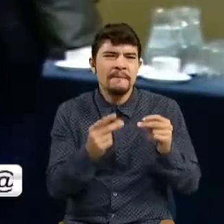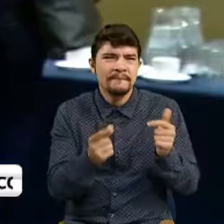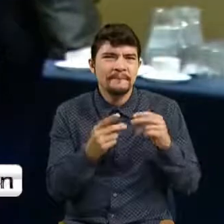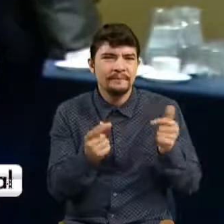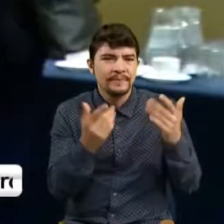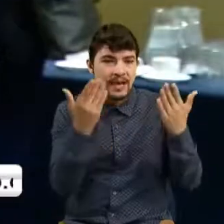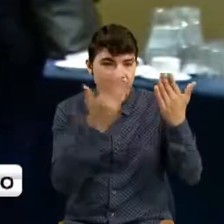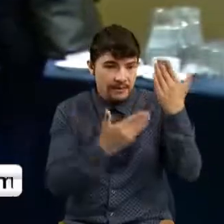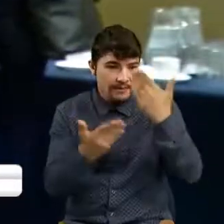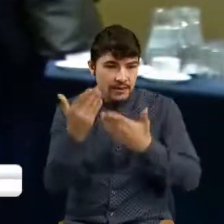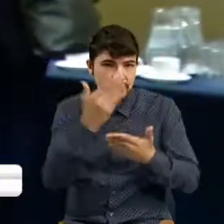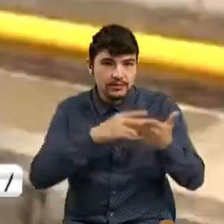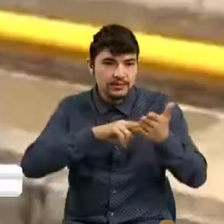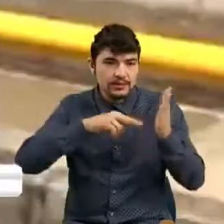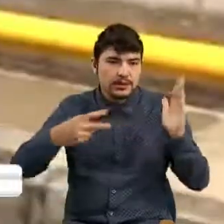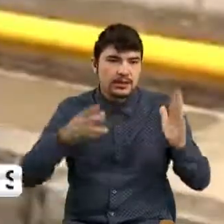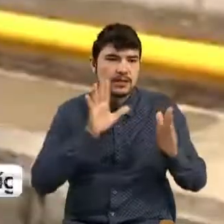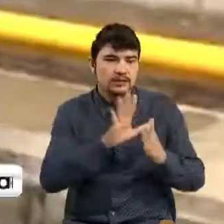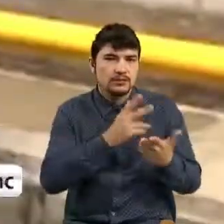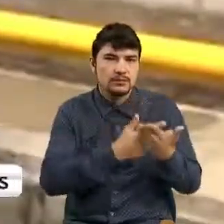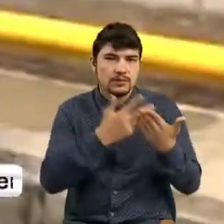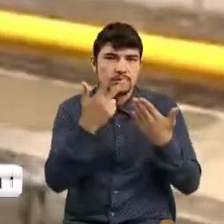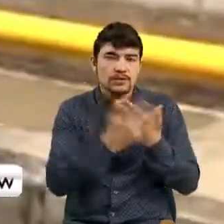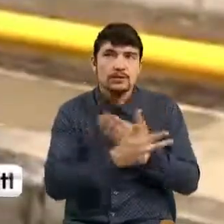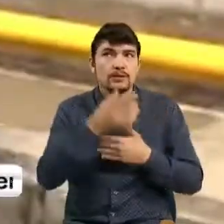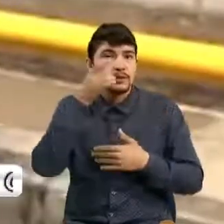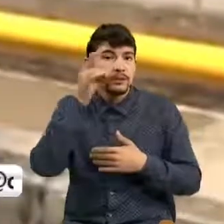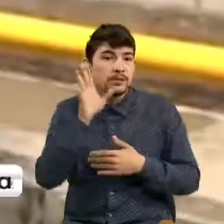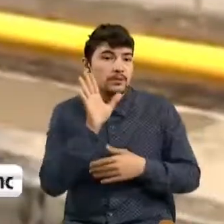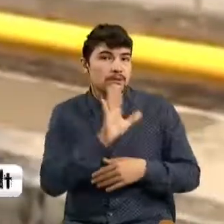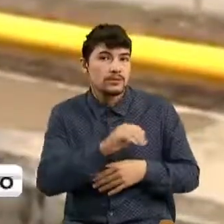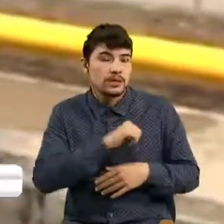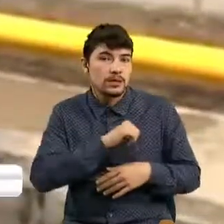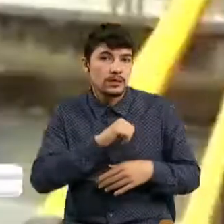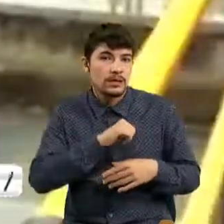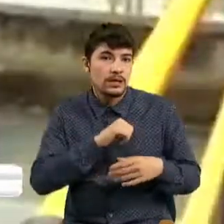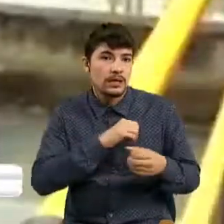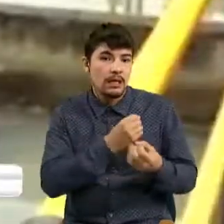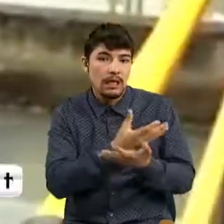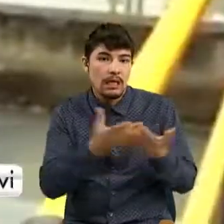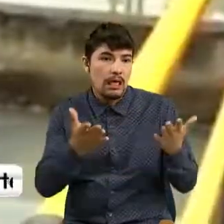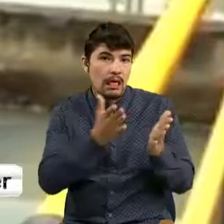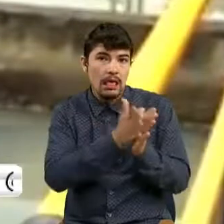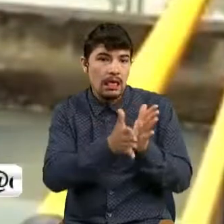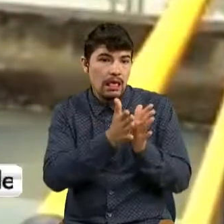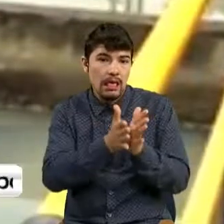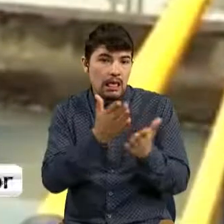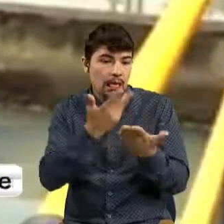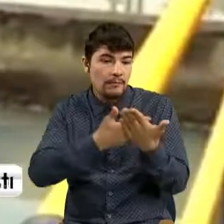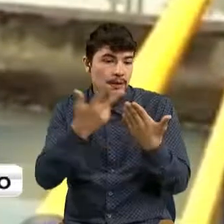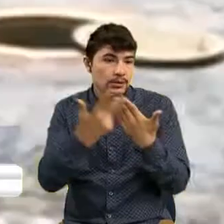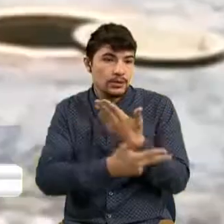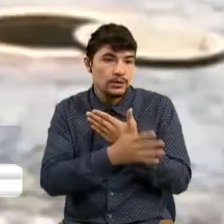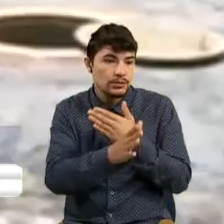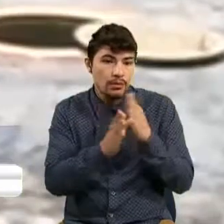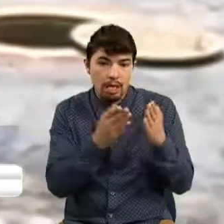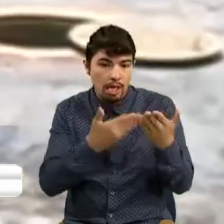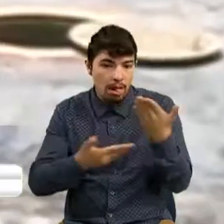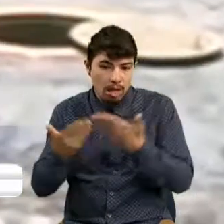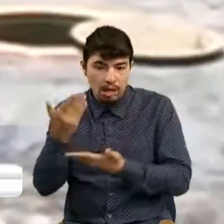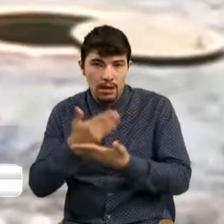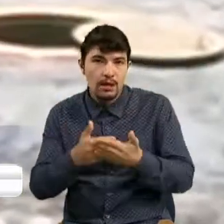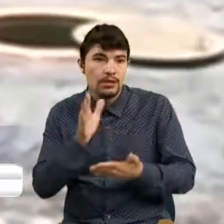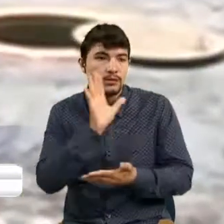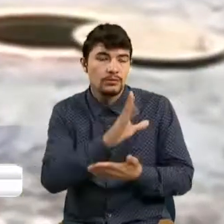técnica del proyecto. Tal vez ellos tienen una gran cantidad de proyectos por viabilizar, y este proyecto